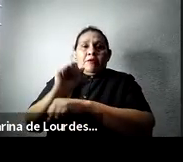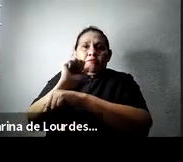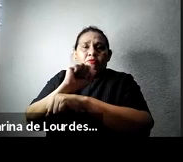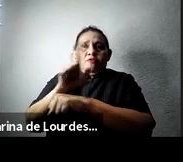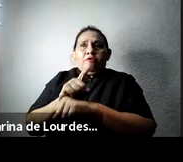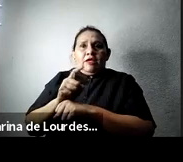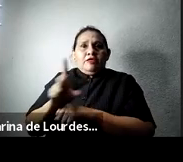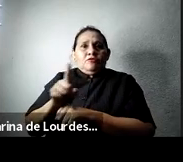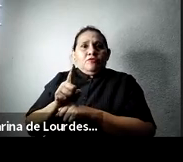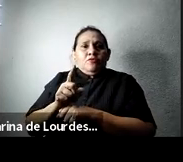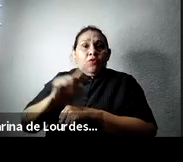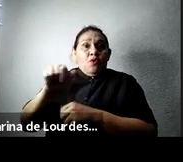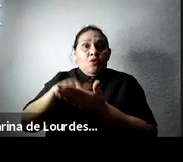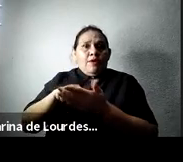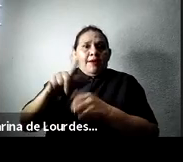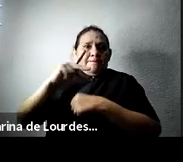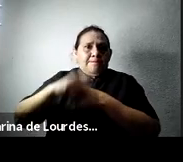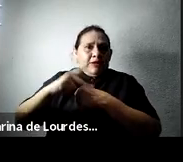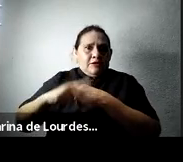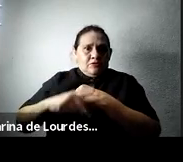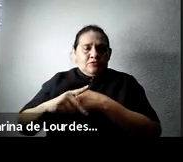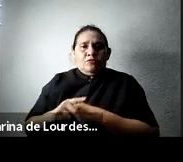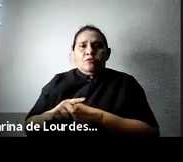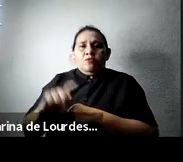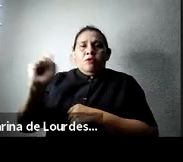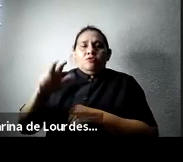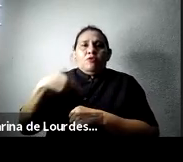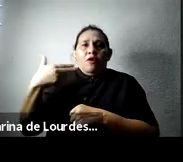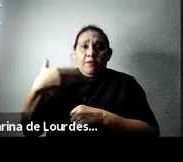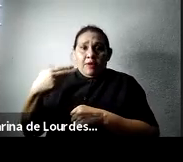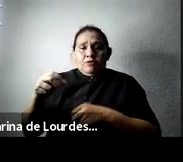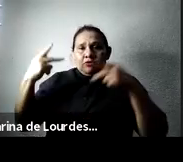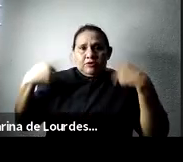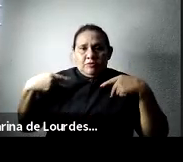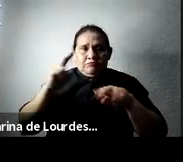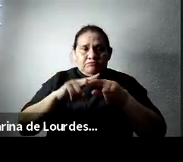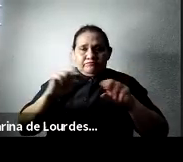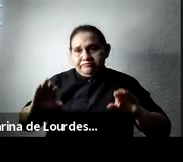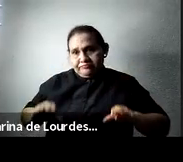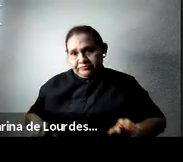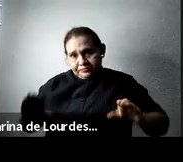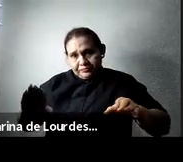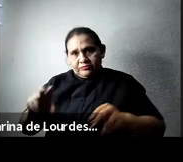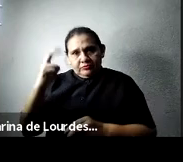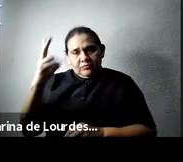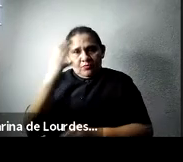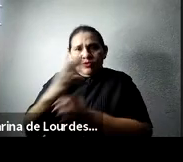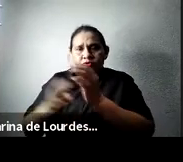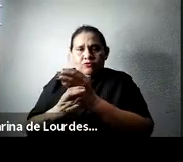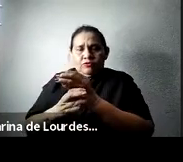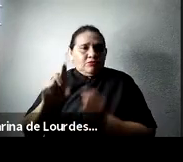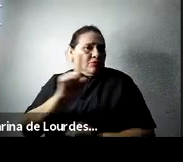zona de riesgo. Entonces aquí cuando estamos hablando sobre los usuarios en silla de ruedas, hay dos cosas, no nada más